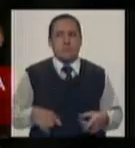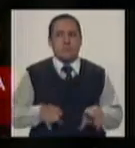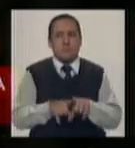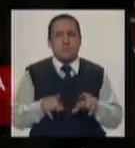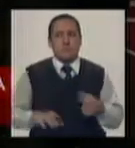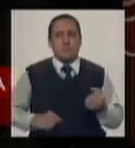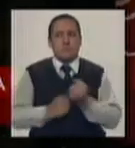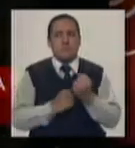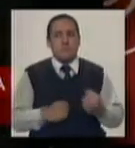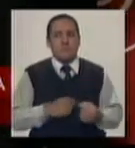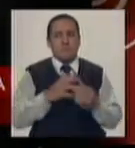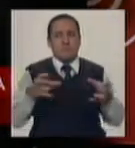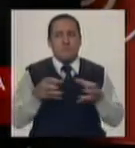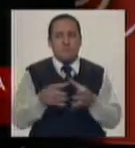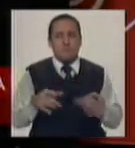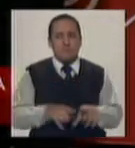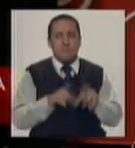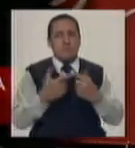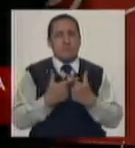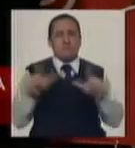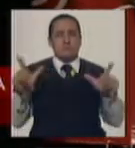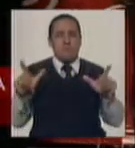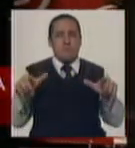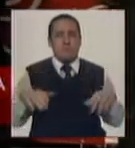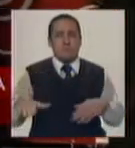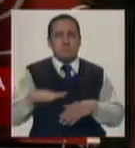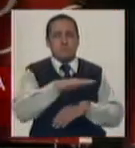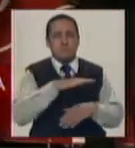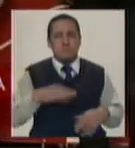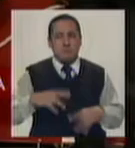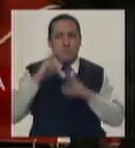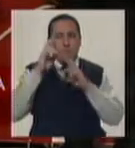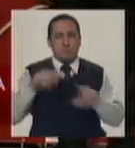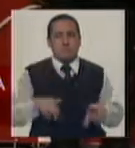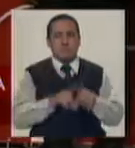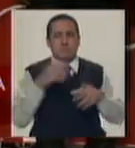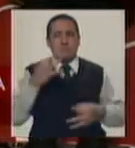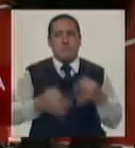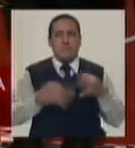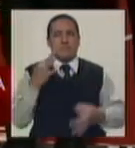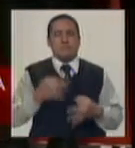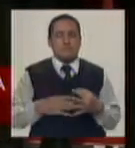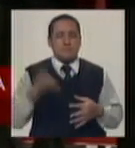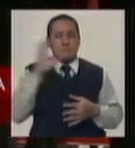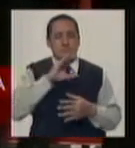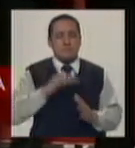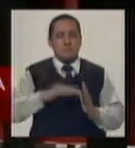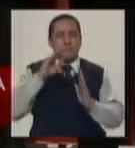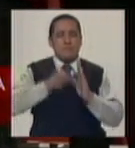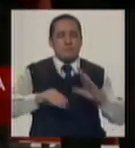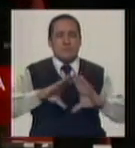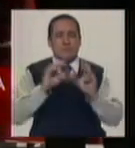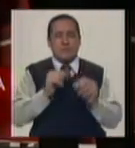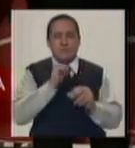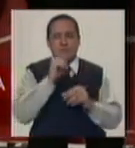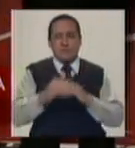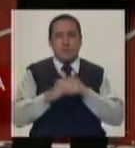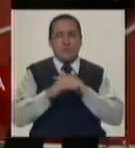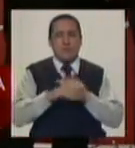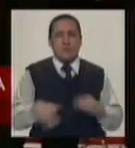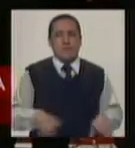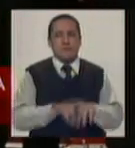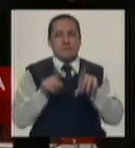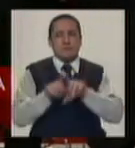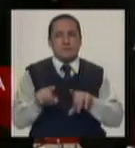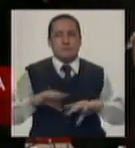apoyo a una Palestina libre y soberana, y también consideró que la justicia involucra la reducción de la desigualdad que aún se